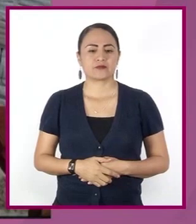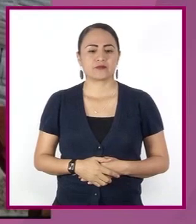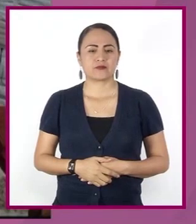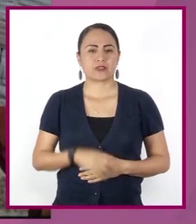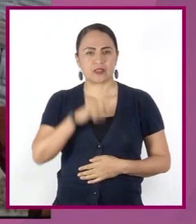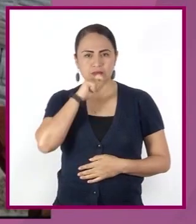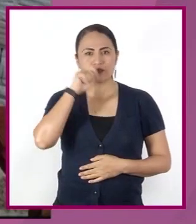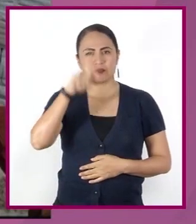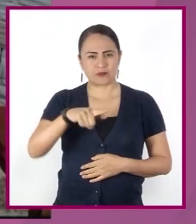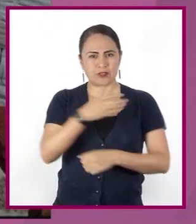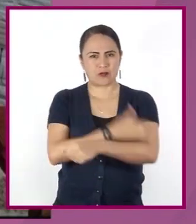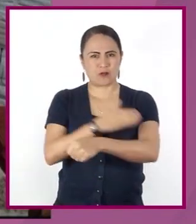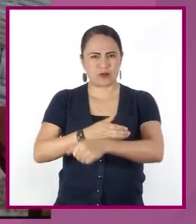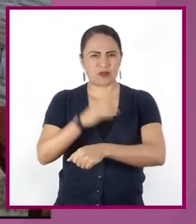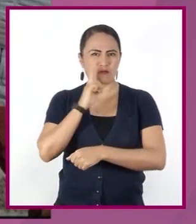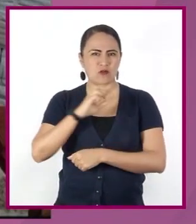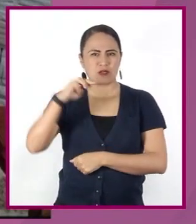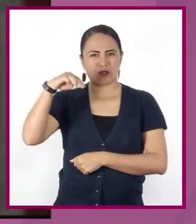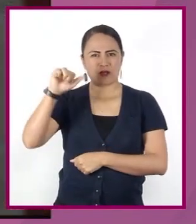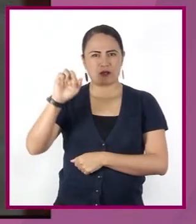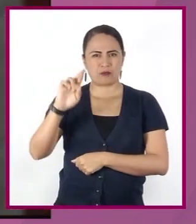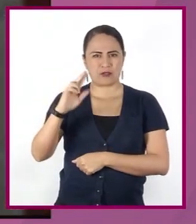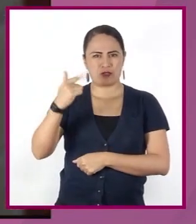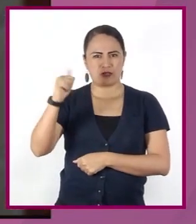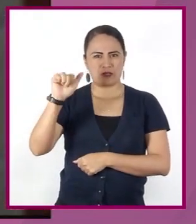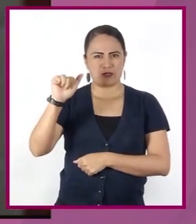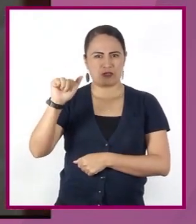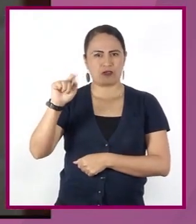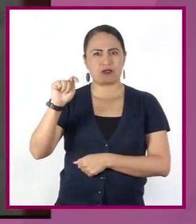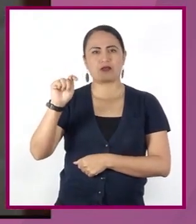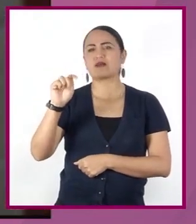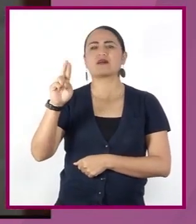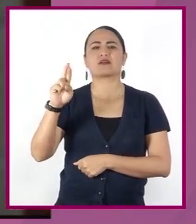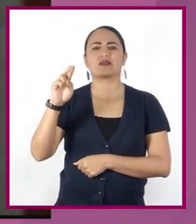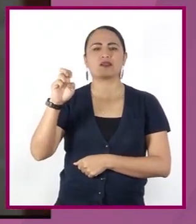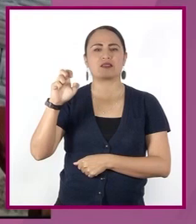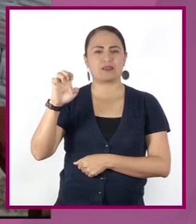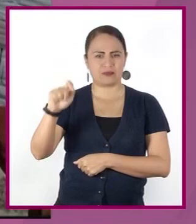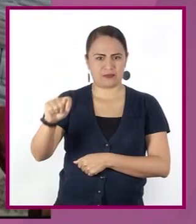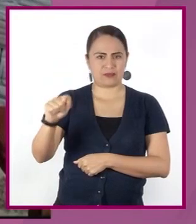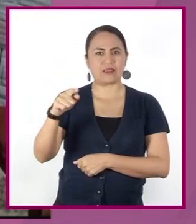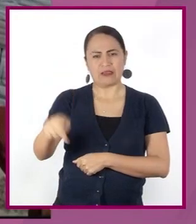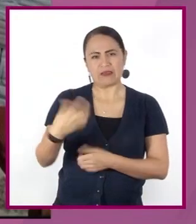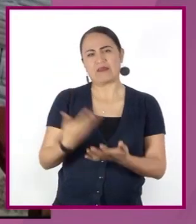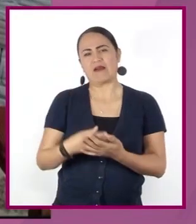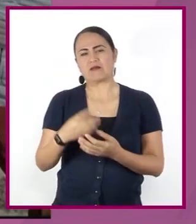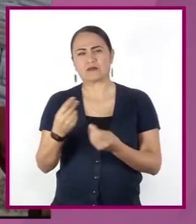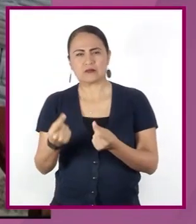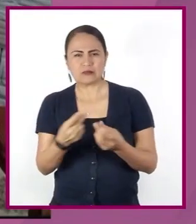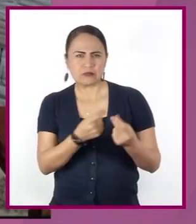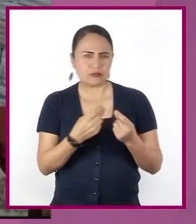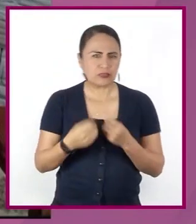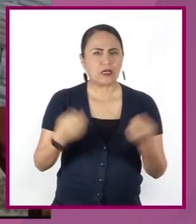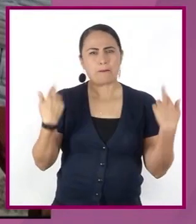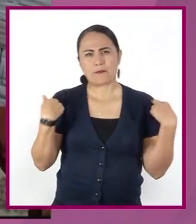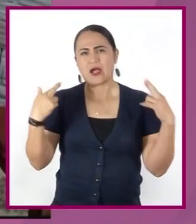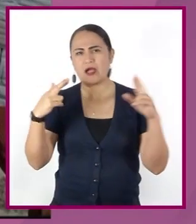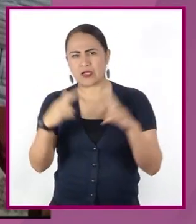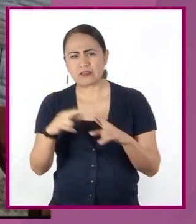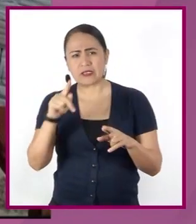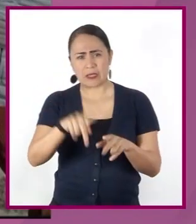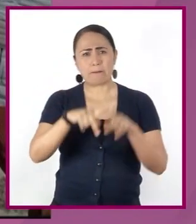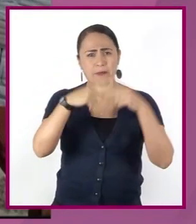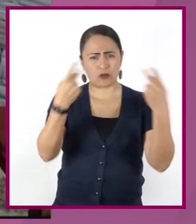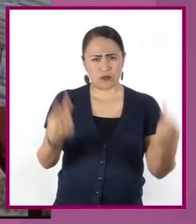También nos acompaña Margaret Fuller, crítica literaria, activista social y maestra, considerada una de las primeras periodistas de